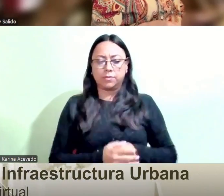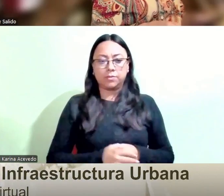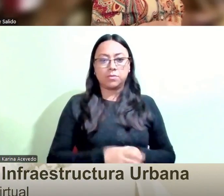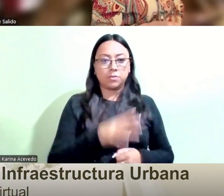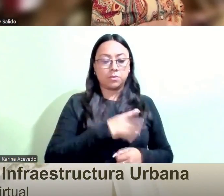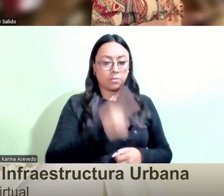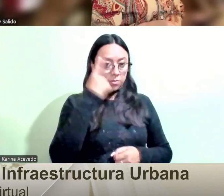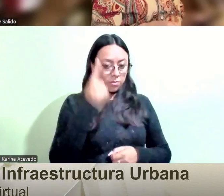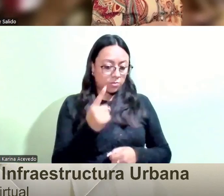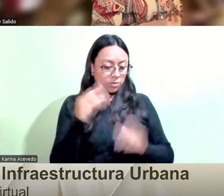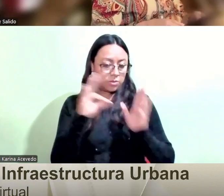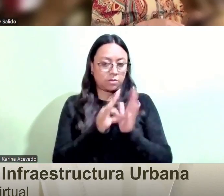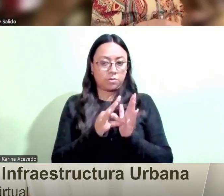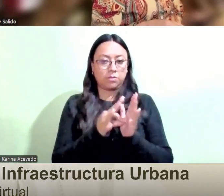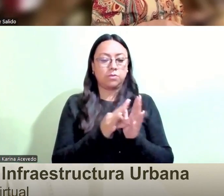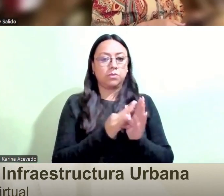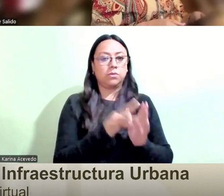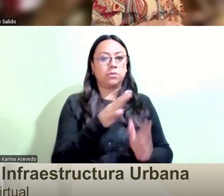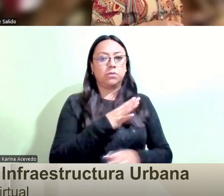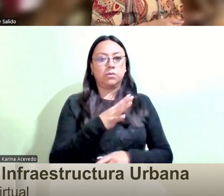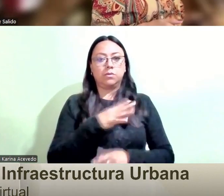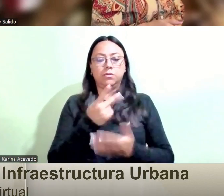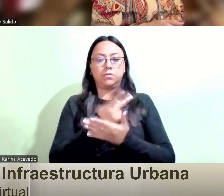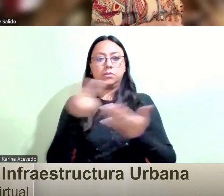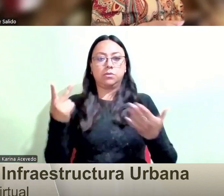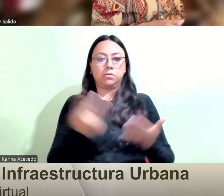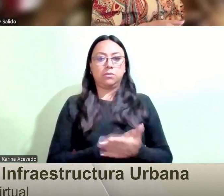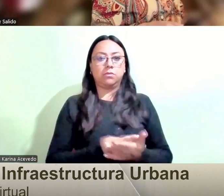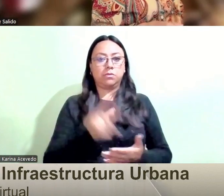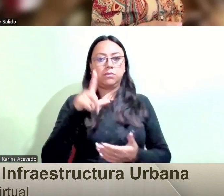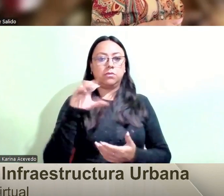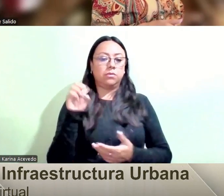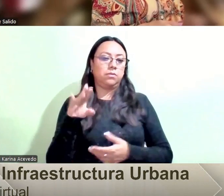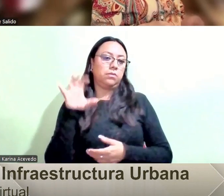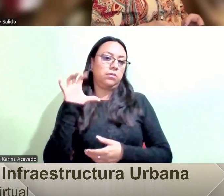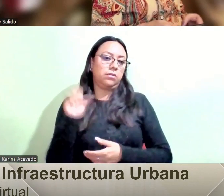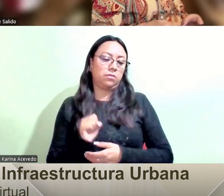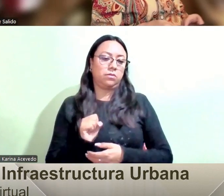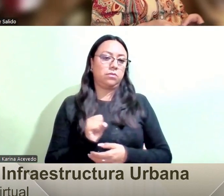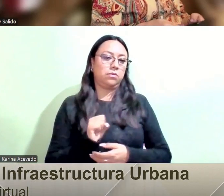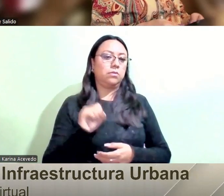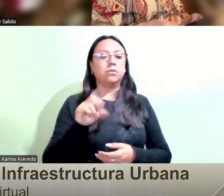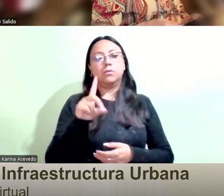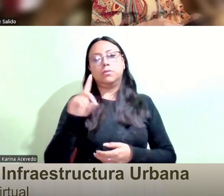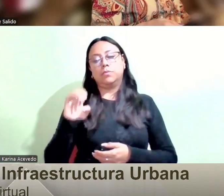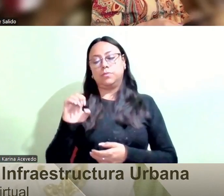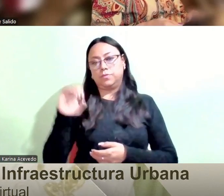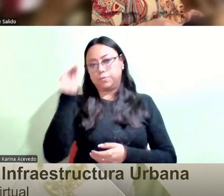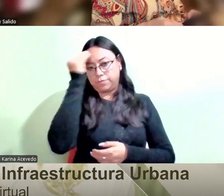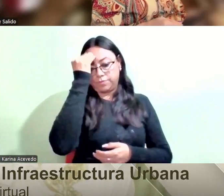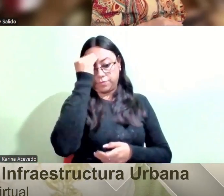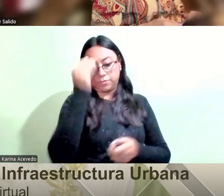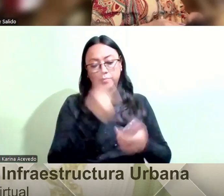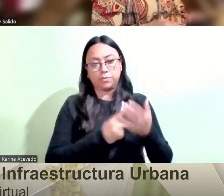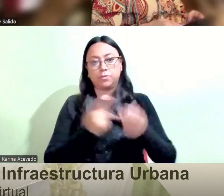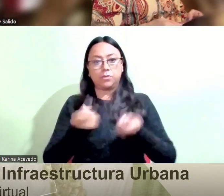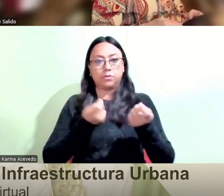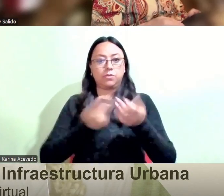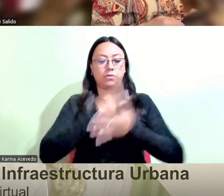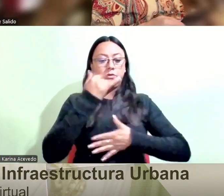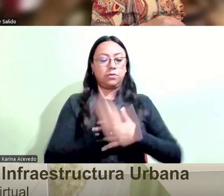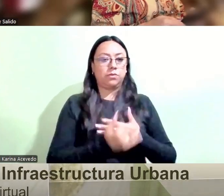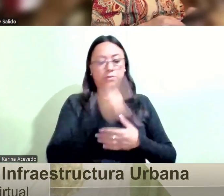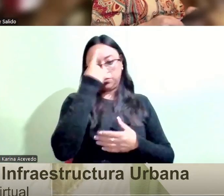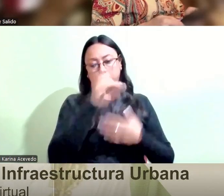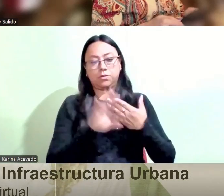aspectos urbanos que plantea el programa parcial de Lomas de Chapultepec precisa el fortalecimiento del uso habitacional y controles de proyecto para evitar que aquellos